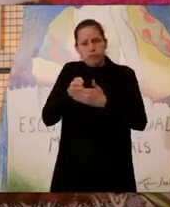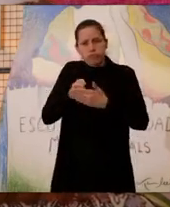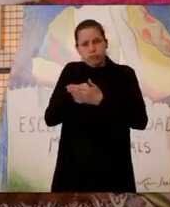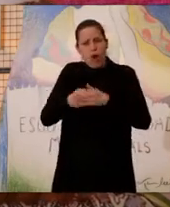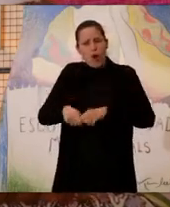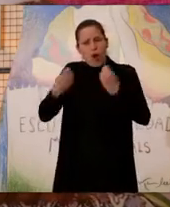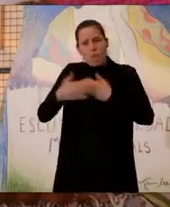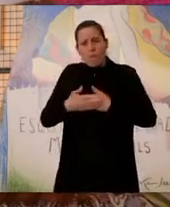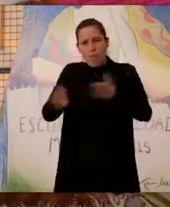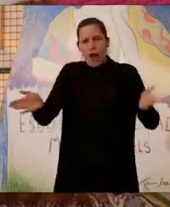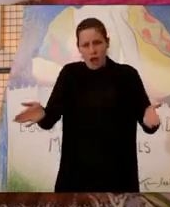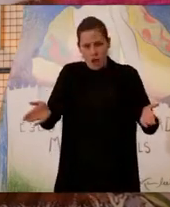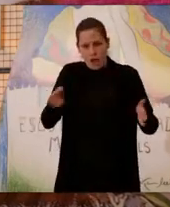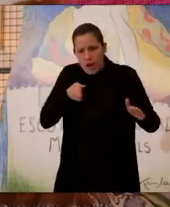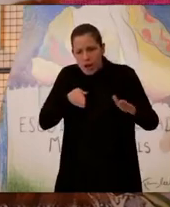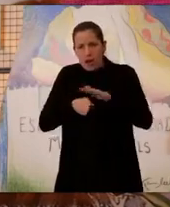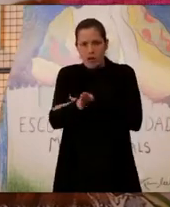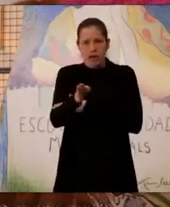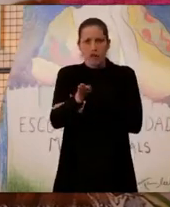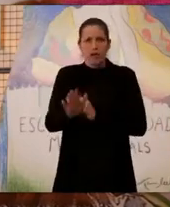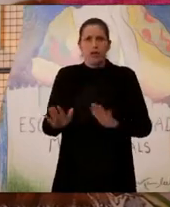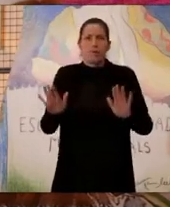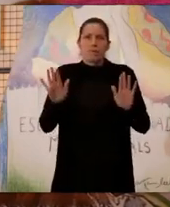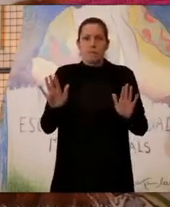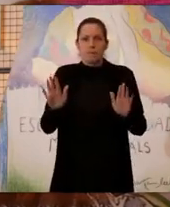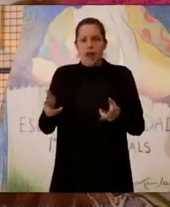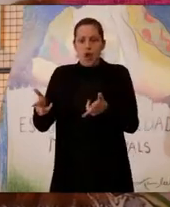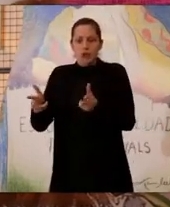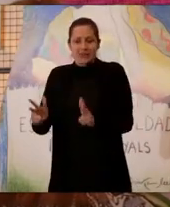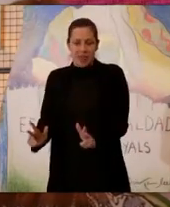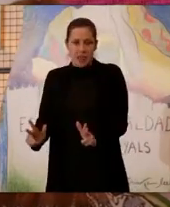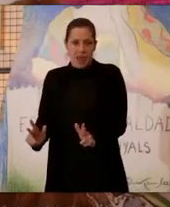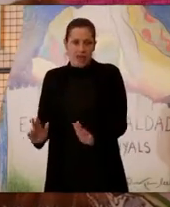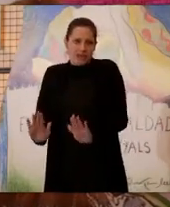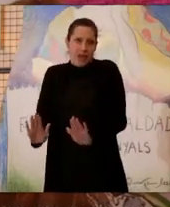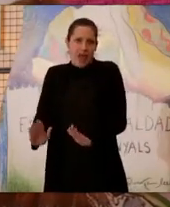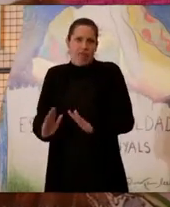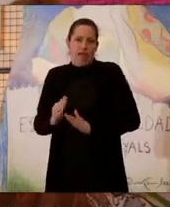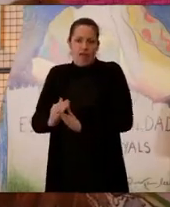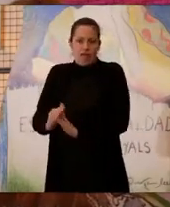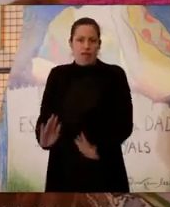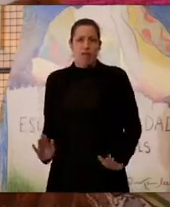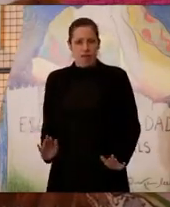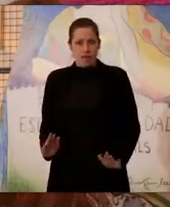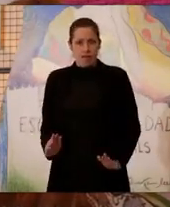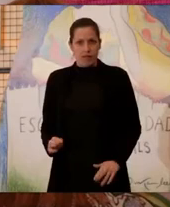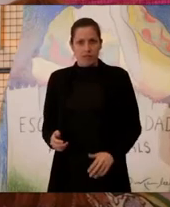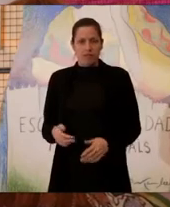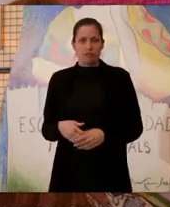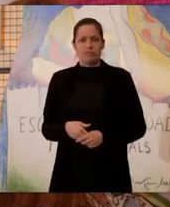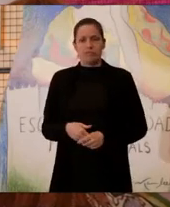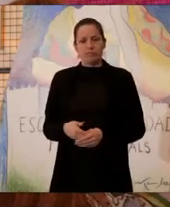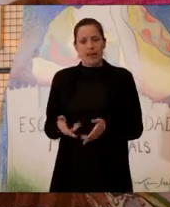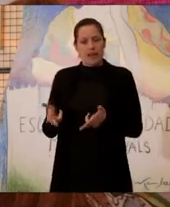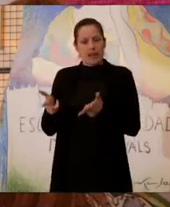Pero cuidado no toques esta silla esta silla está aquí para siempre estuvo aquí por lo tanto no